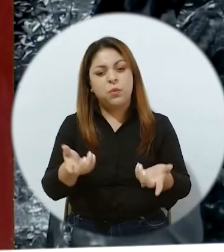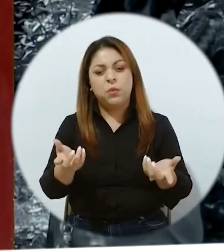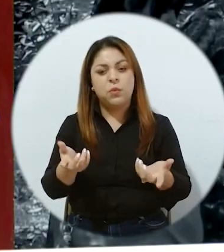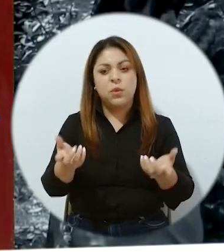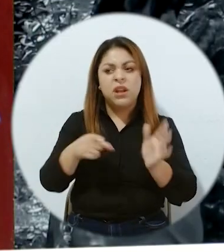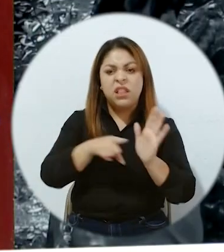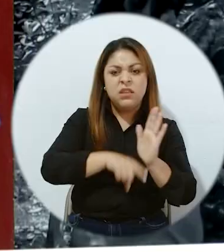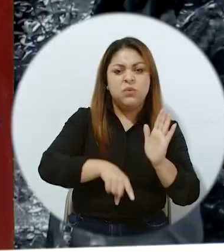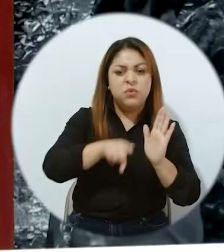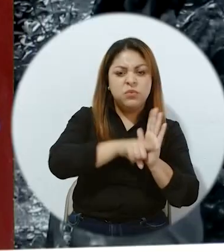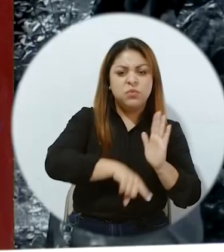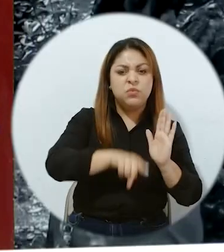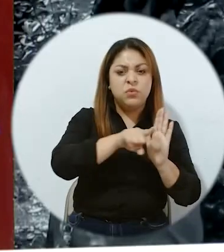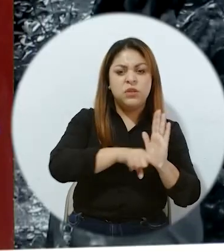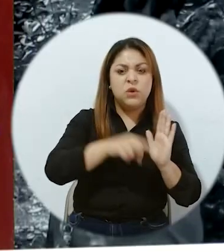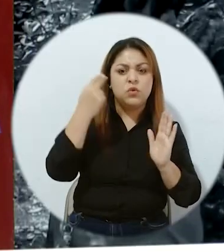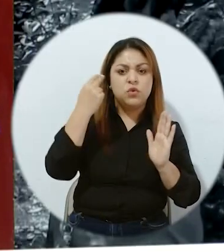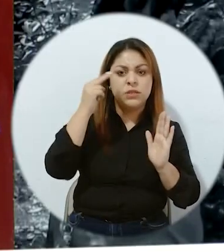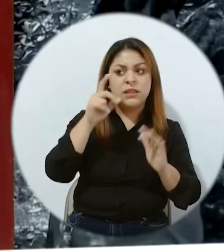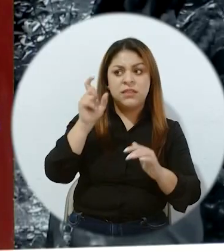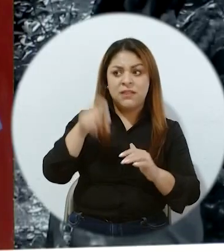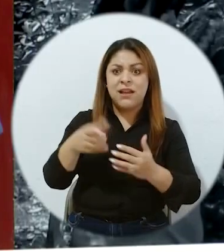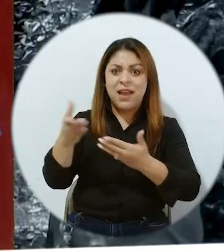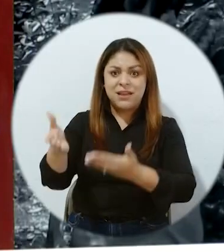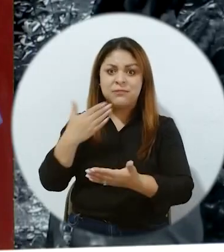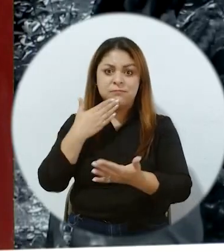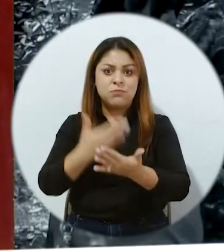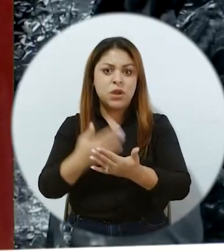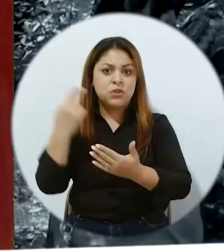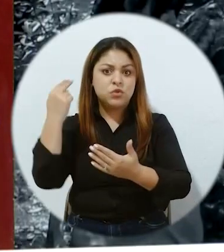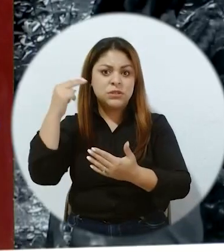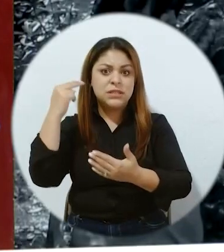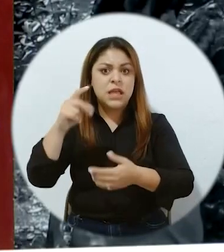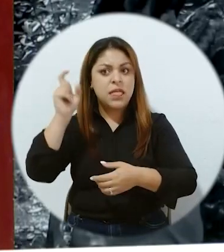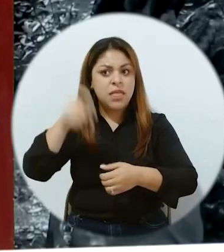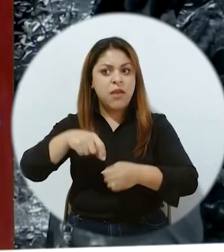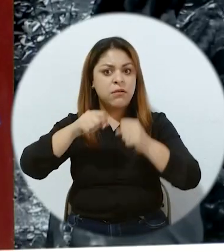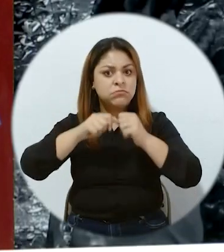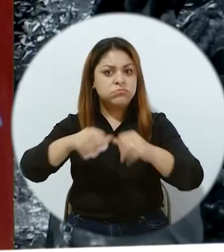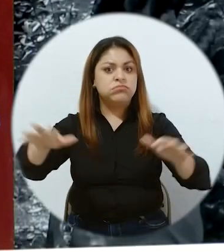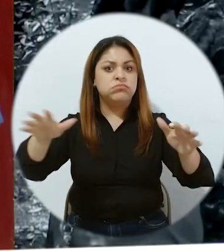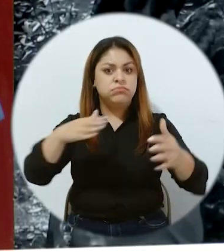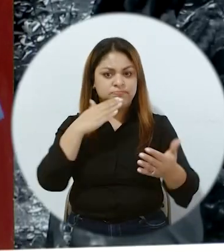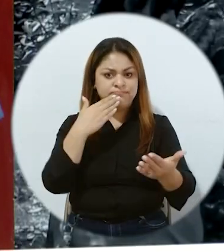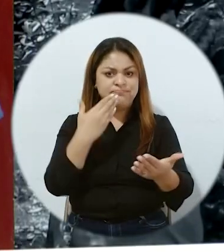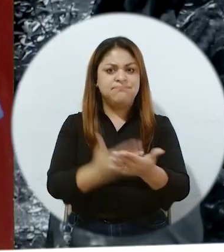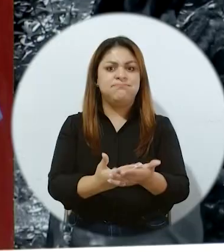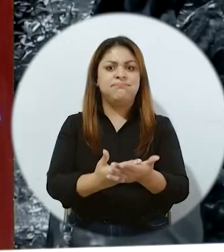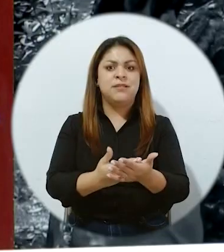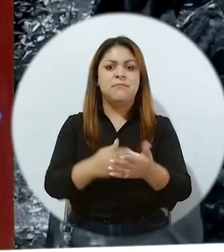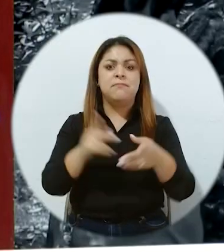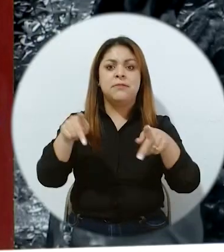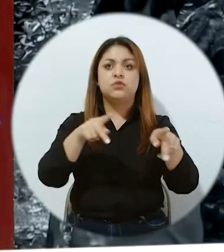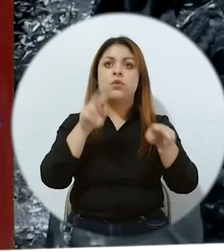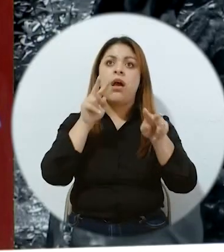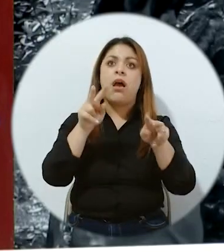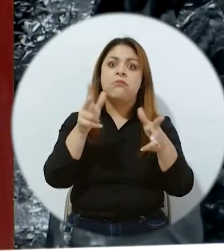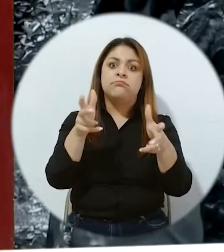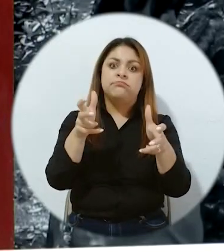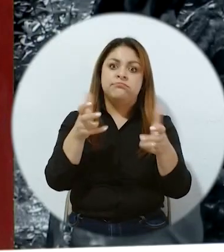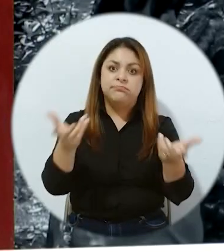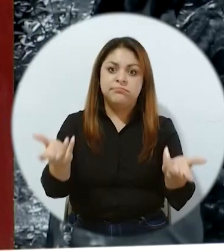pero este tipo de noticias creo que tienen mayor cobertura y tienen mayor